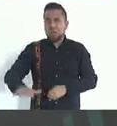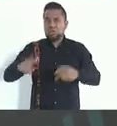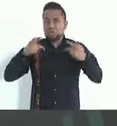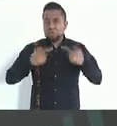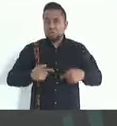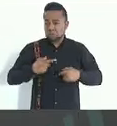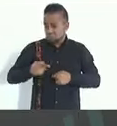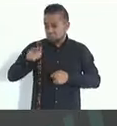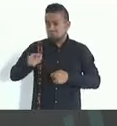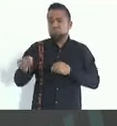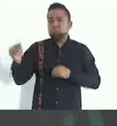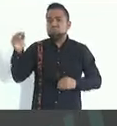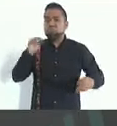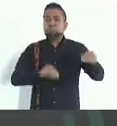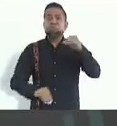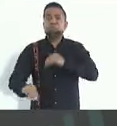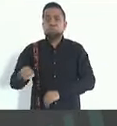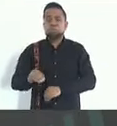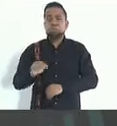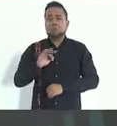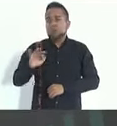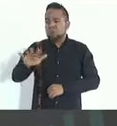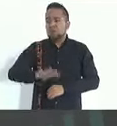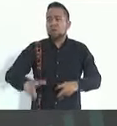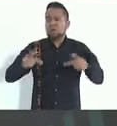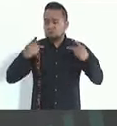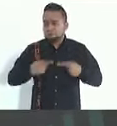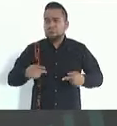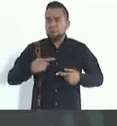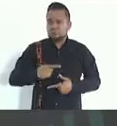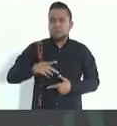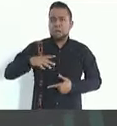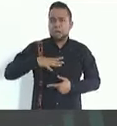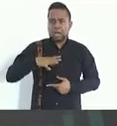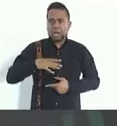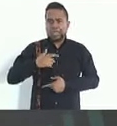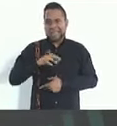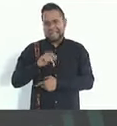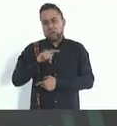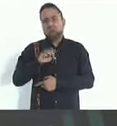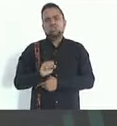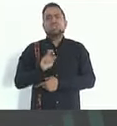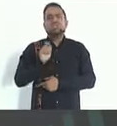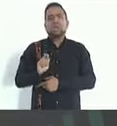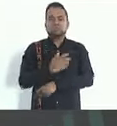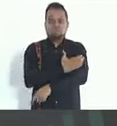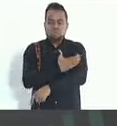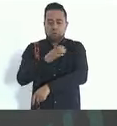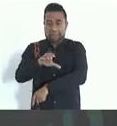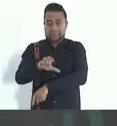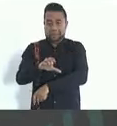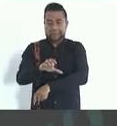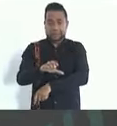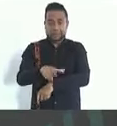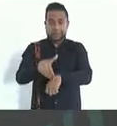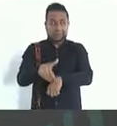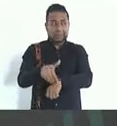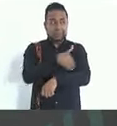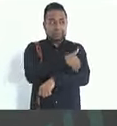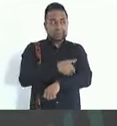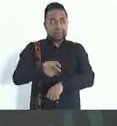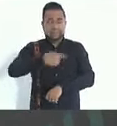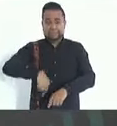Demos es pueblo, Kratos poder, y antes los